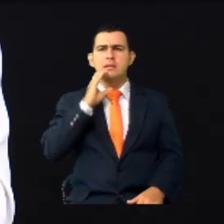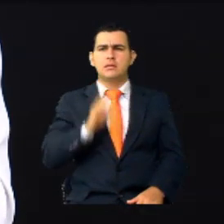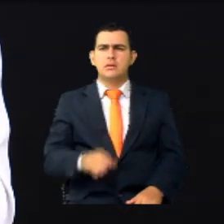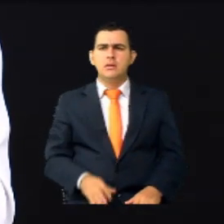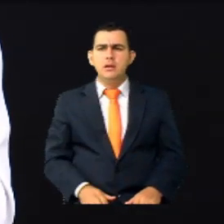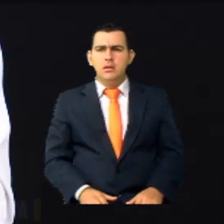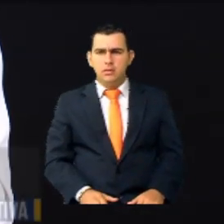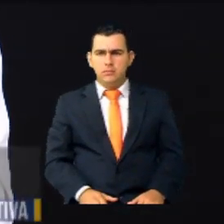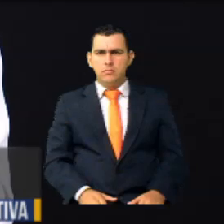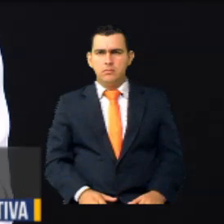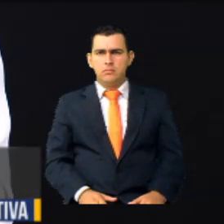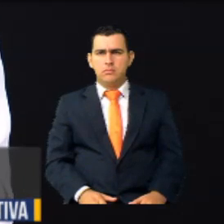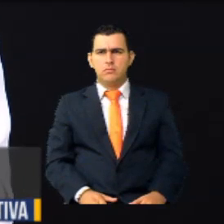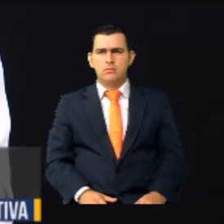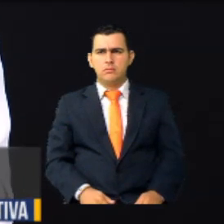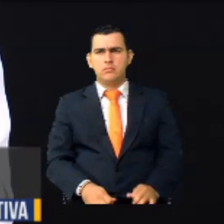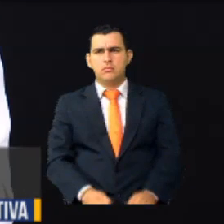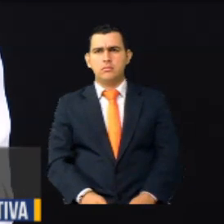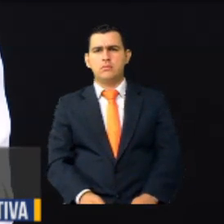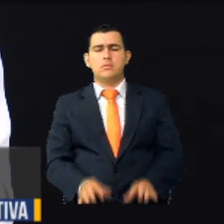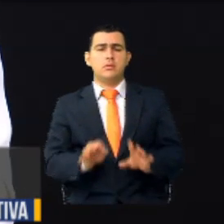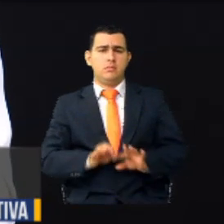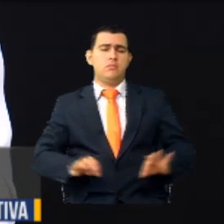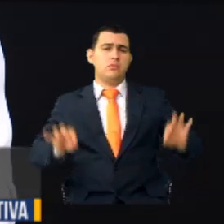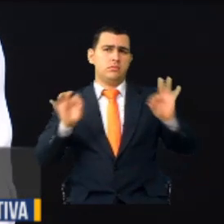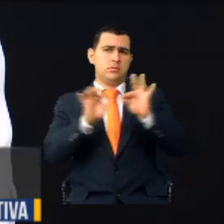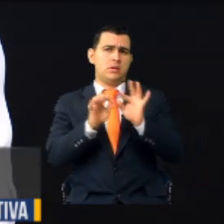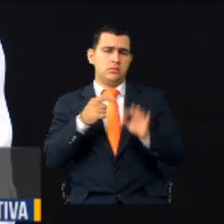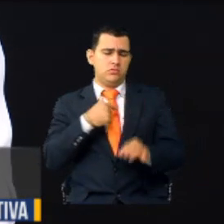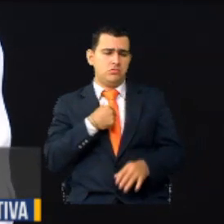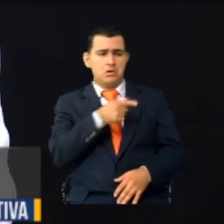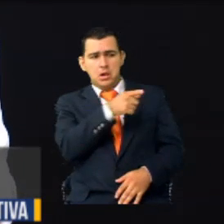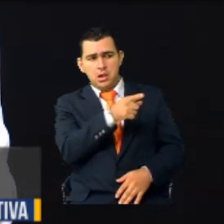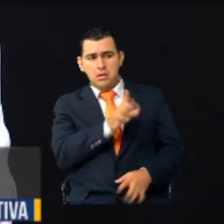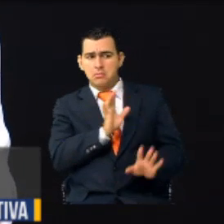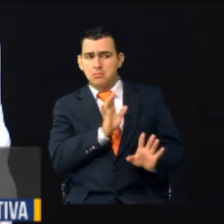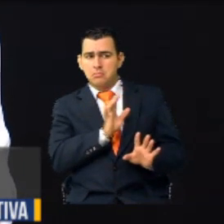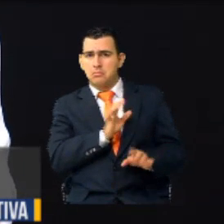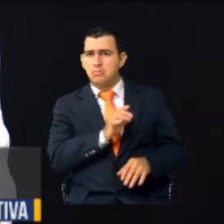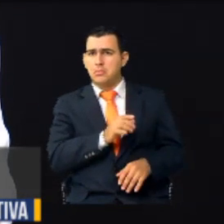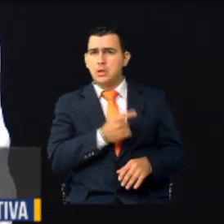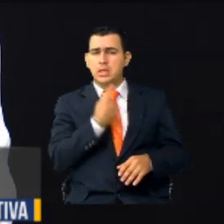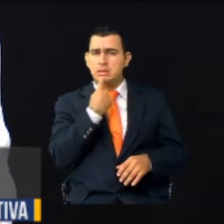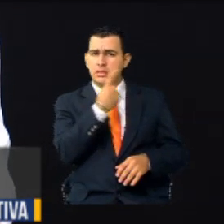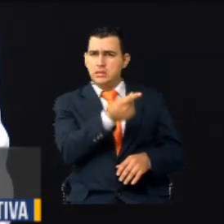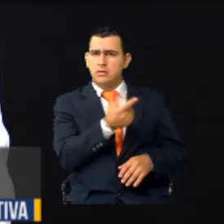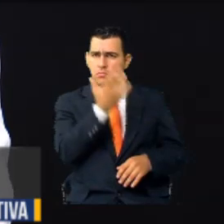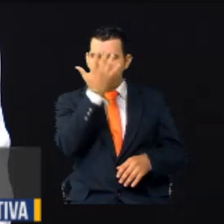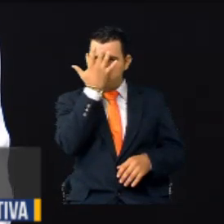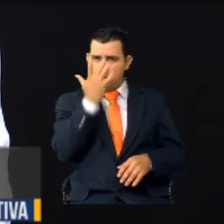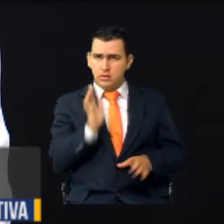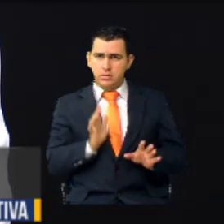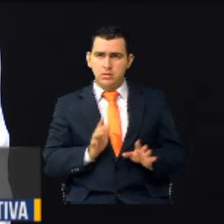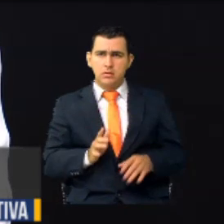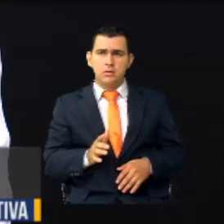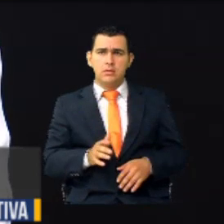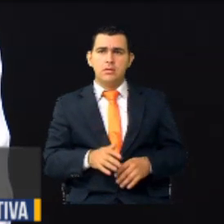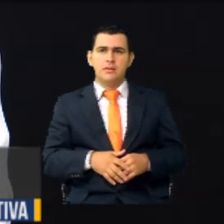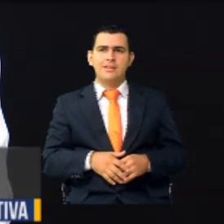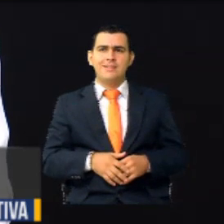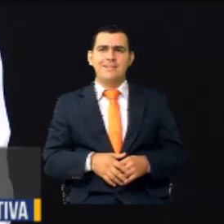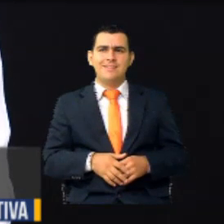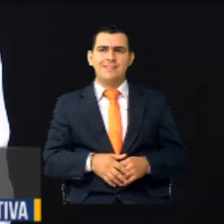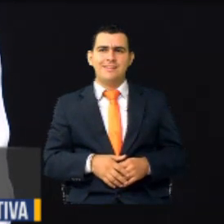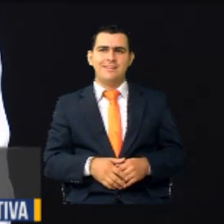que uno debe estar basado en el principio de la buena fe. Lo que me alegra es por la descripción que acaba de hacer, por quién va a votar, es que va a votar por mí.